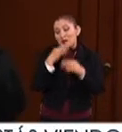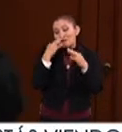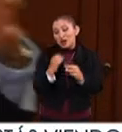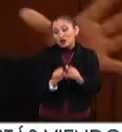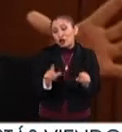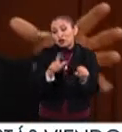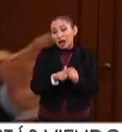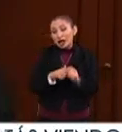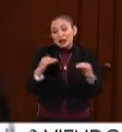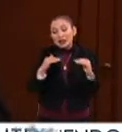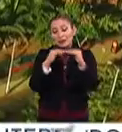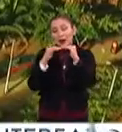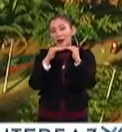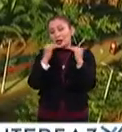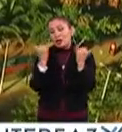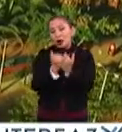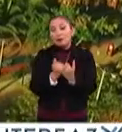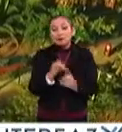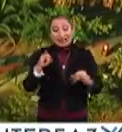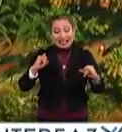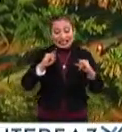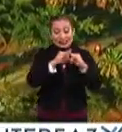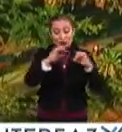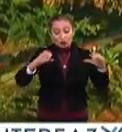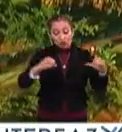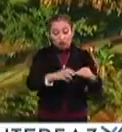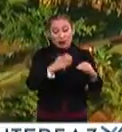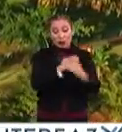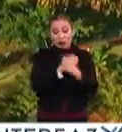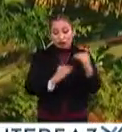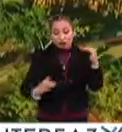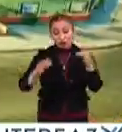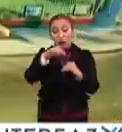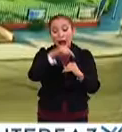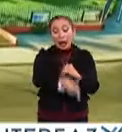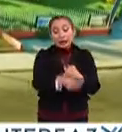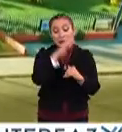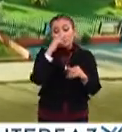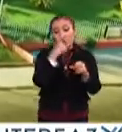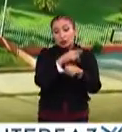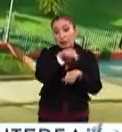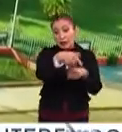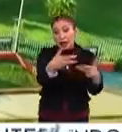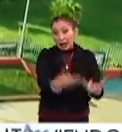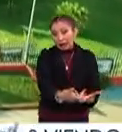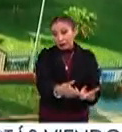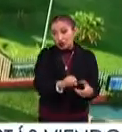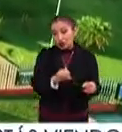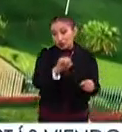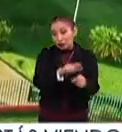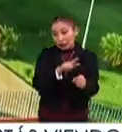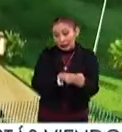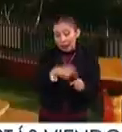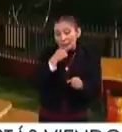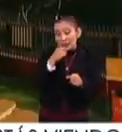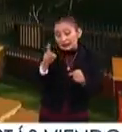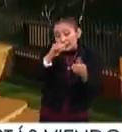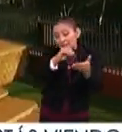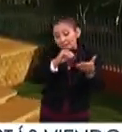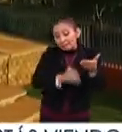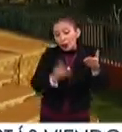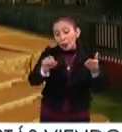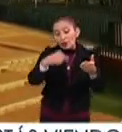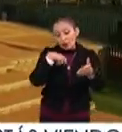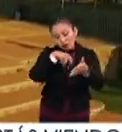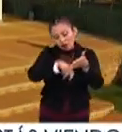que estandarizar el concepto. Una institución de educación superior es socialmente responsable, de acuerdo con lo señalado en el texto,